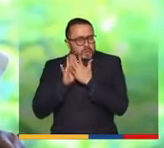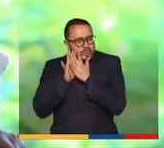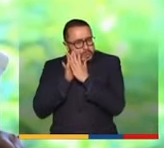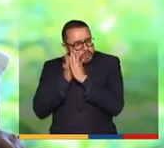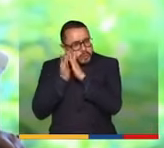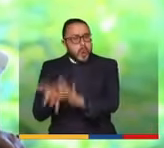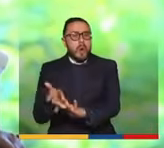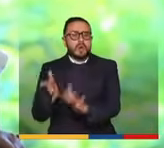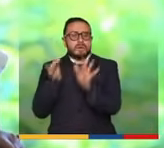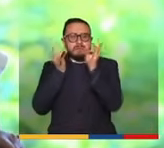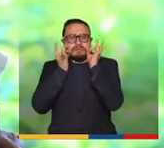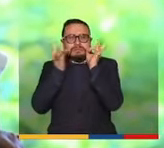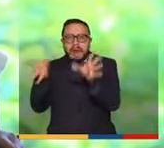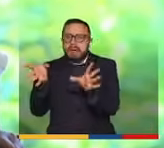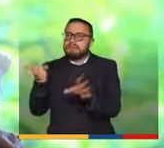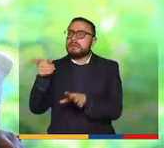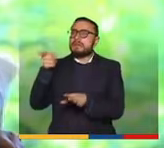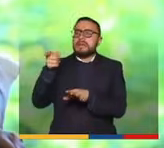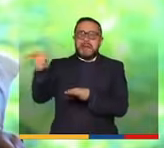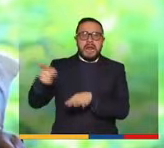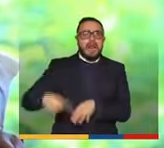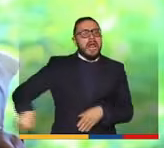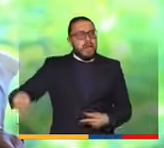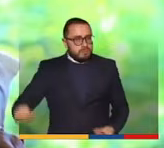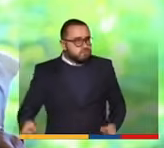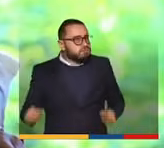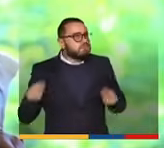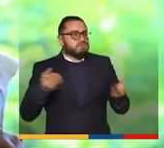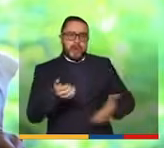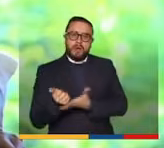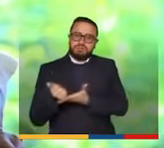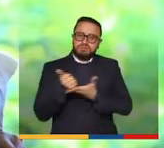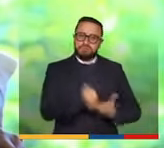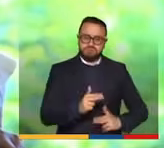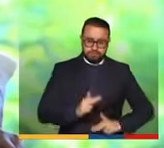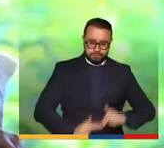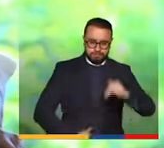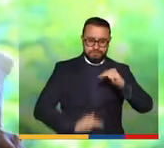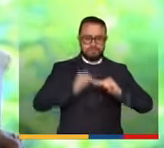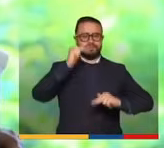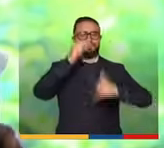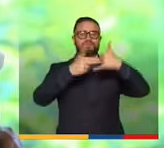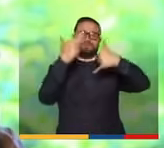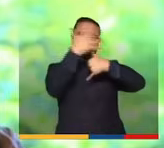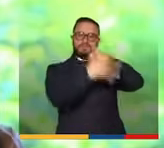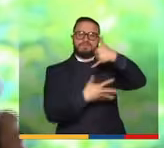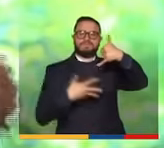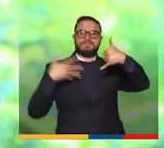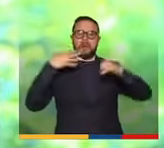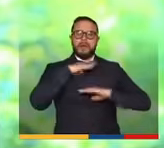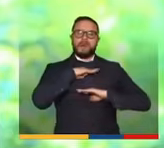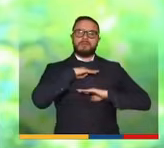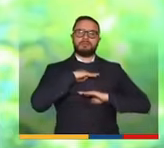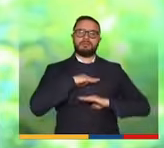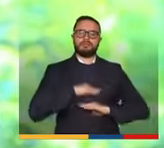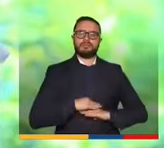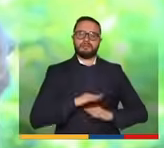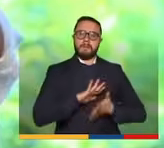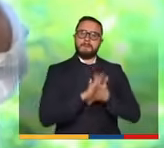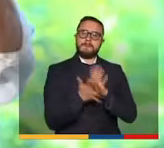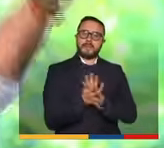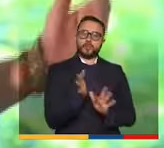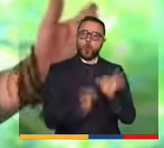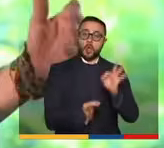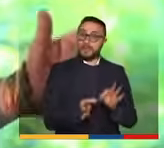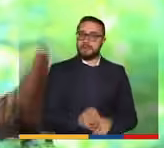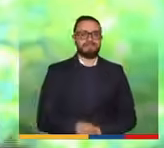participado con sus congéneres de una construcción pacífica y justa de la sociedad colombiana. Ser injusto es